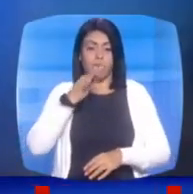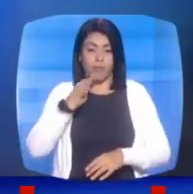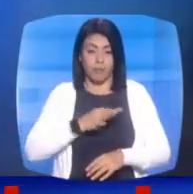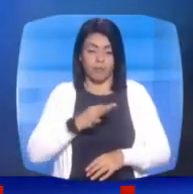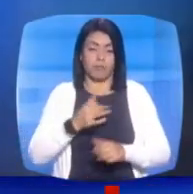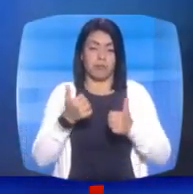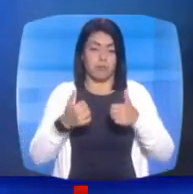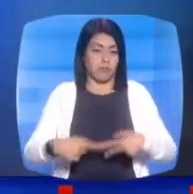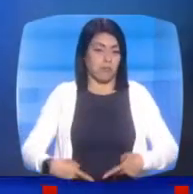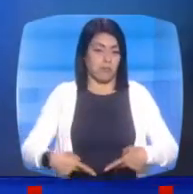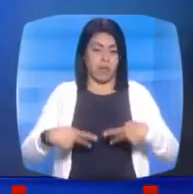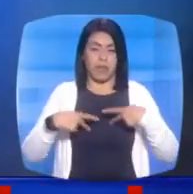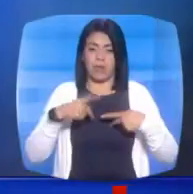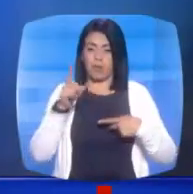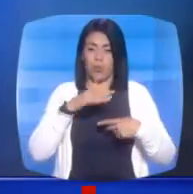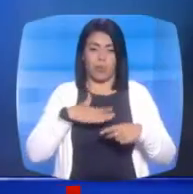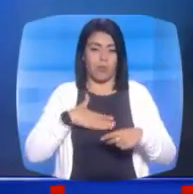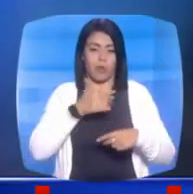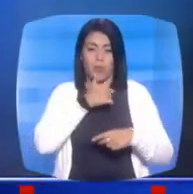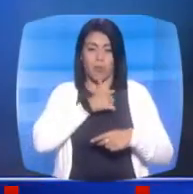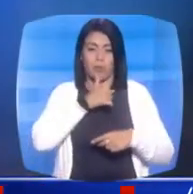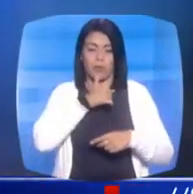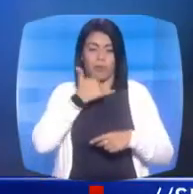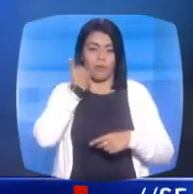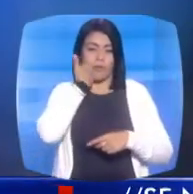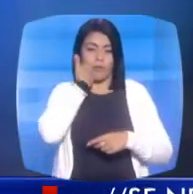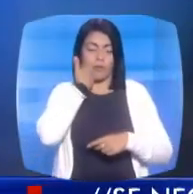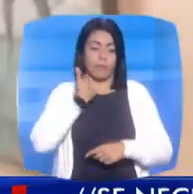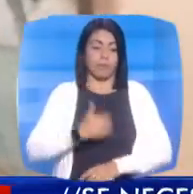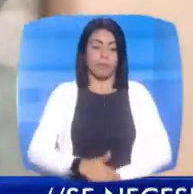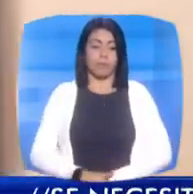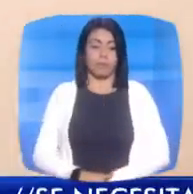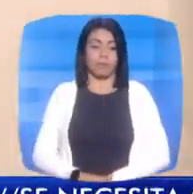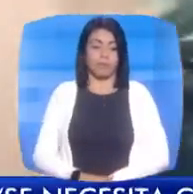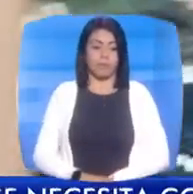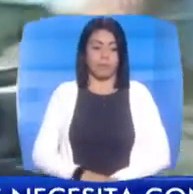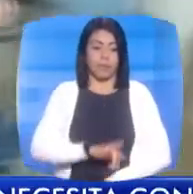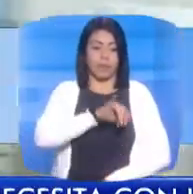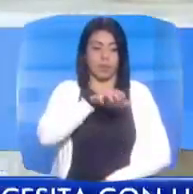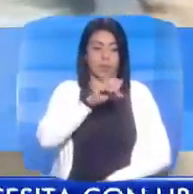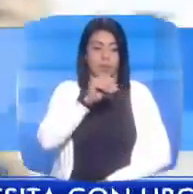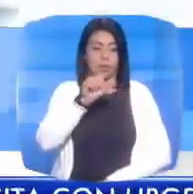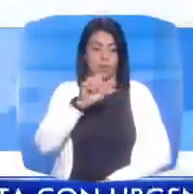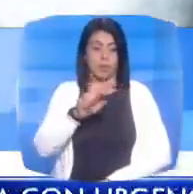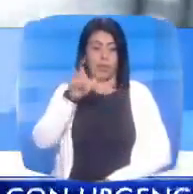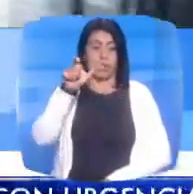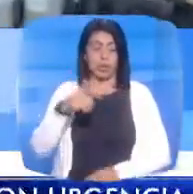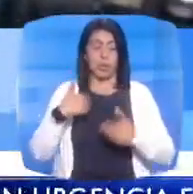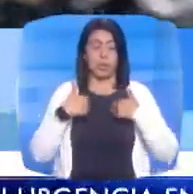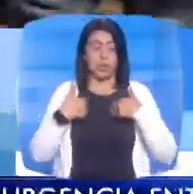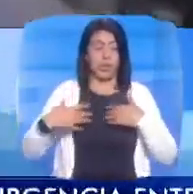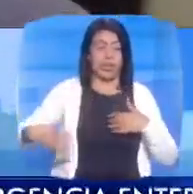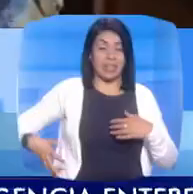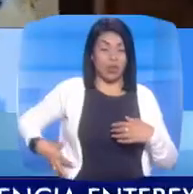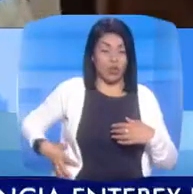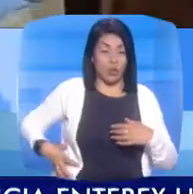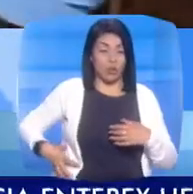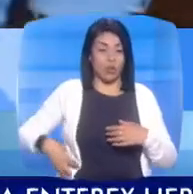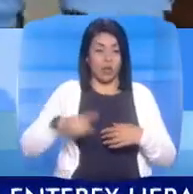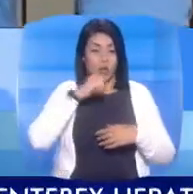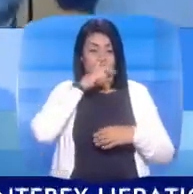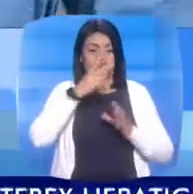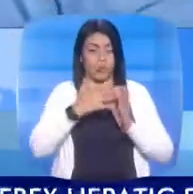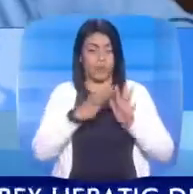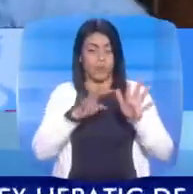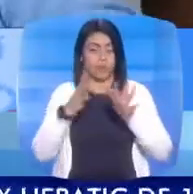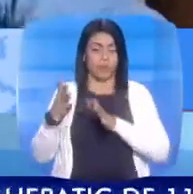muchas veces la vida de quienes padecen esta enfermedad José Tello es paciente renal desde 2019